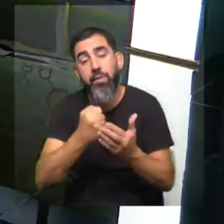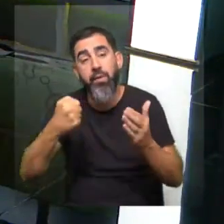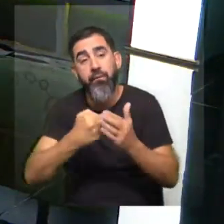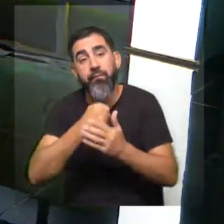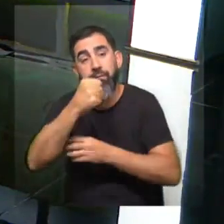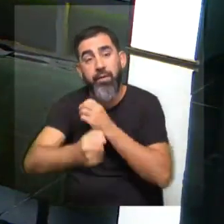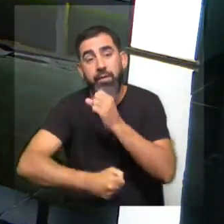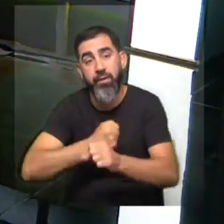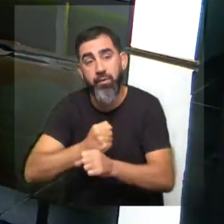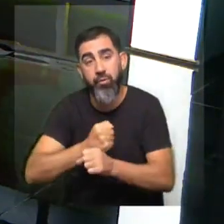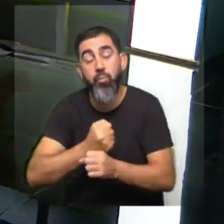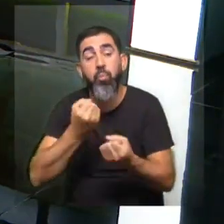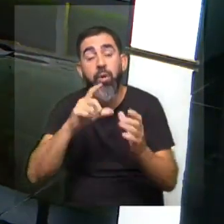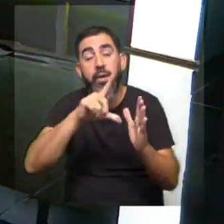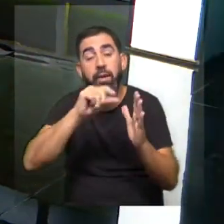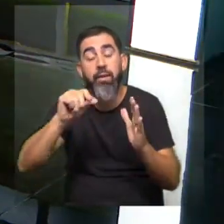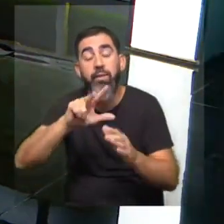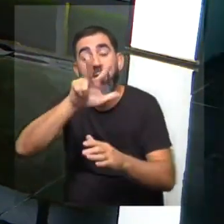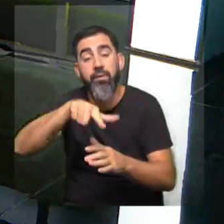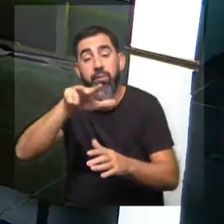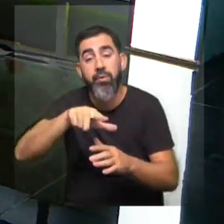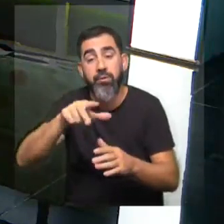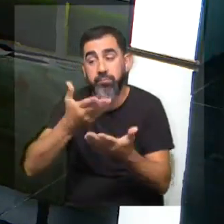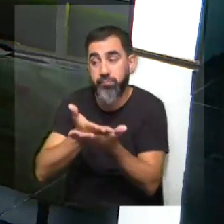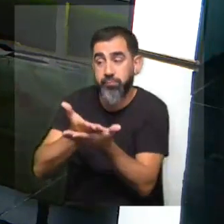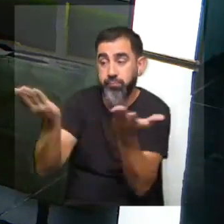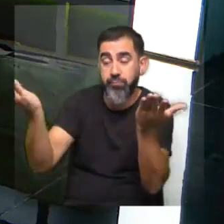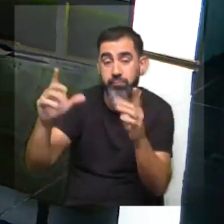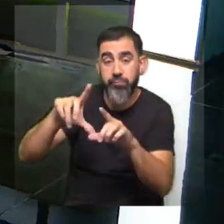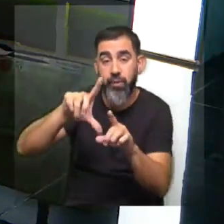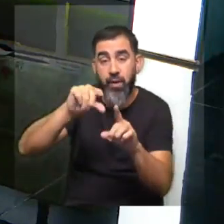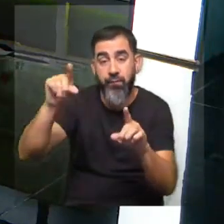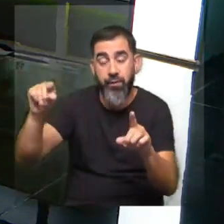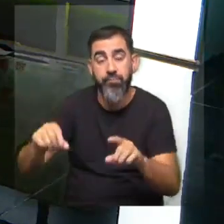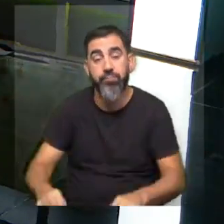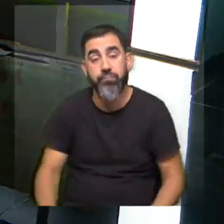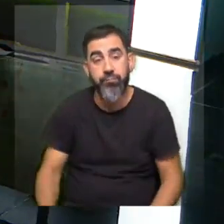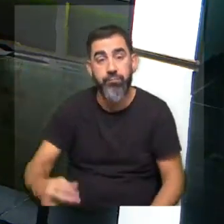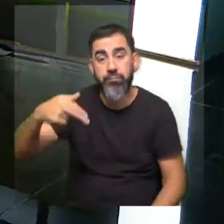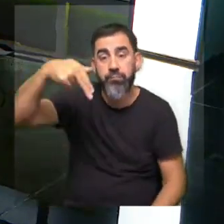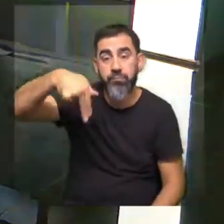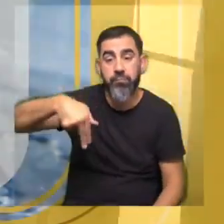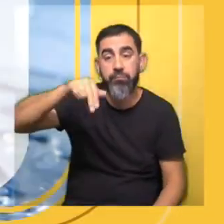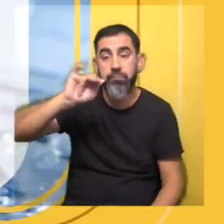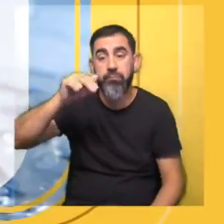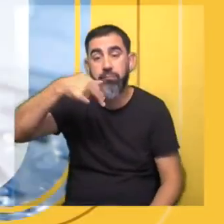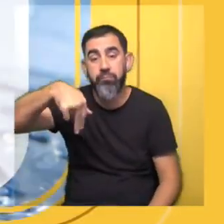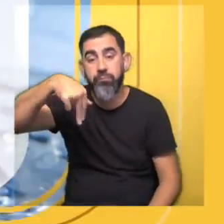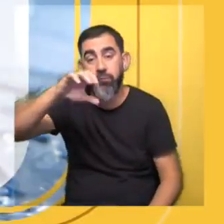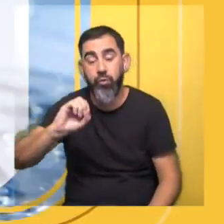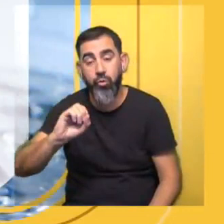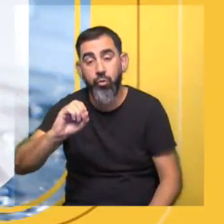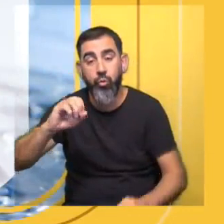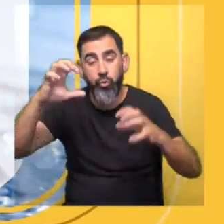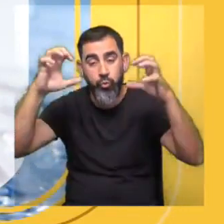Tomando las estadísticas trimestrales. Si vemos la gráfica que sigue, ¿el Niño está asociado a lluvias en esta parte del continente? El Niño